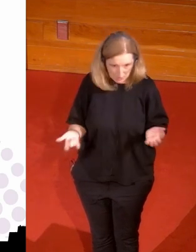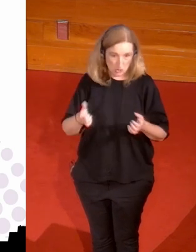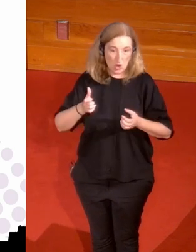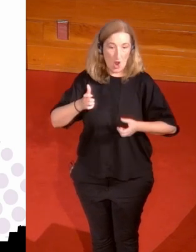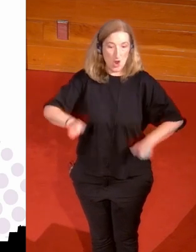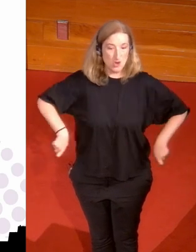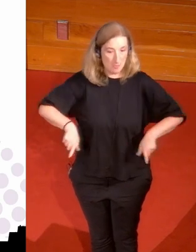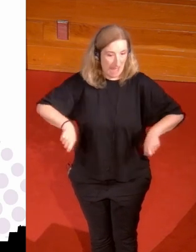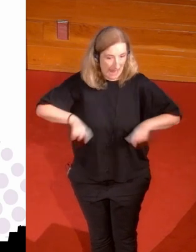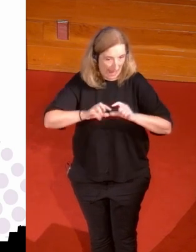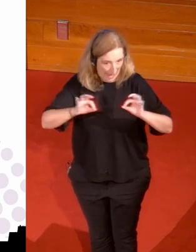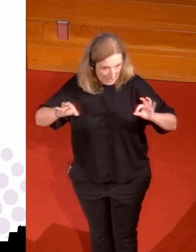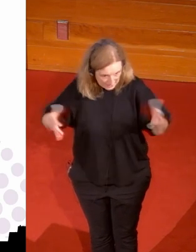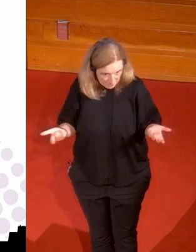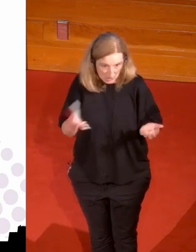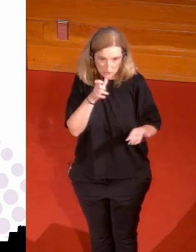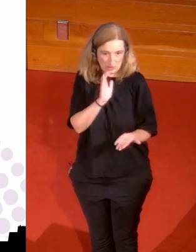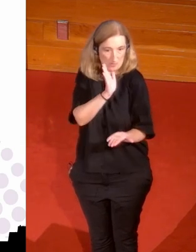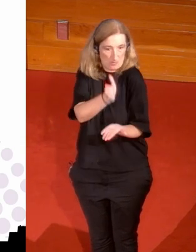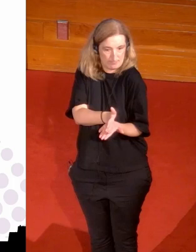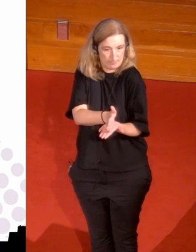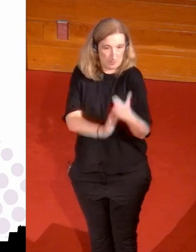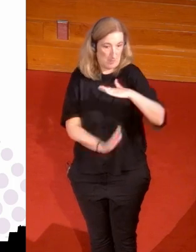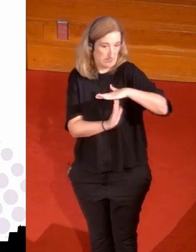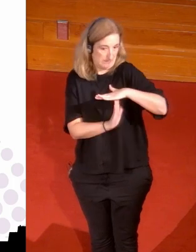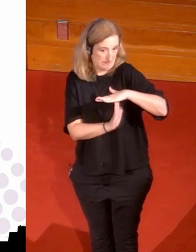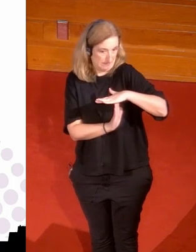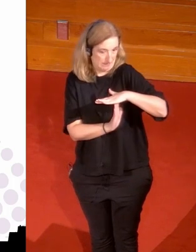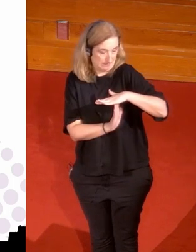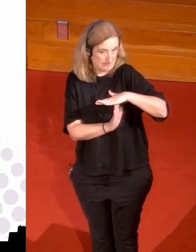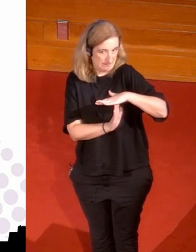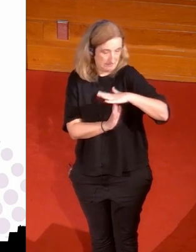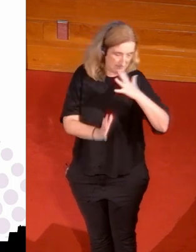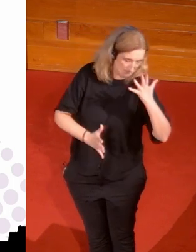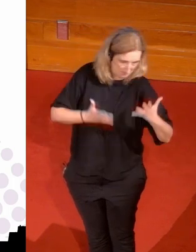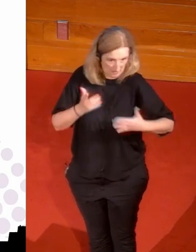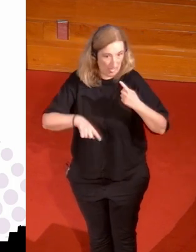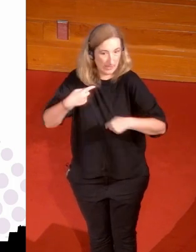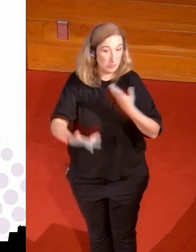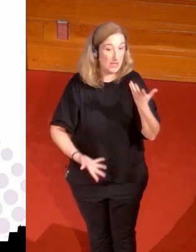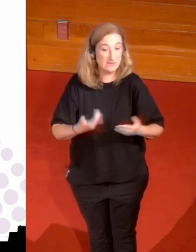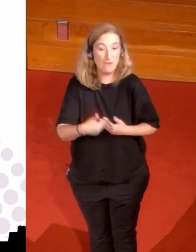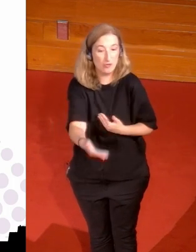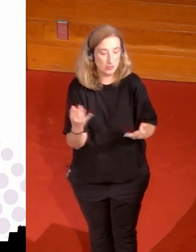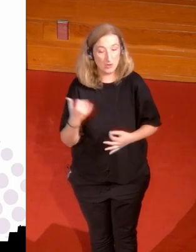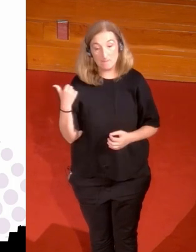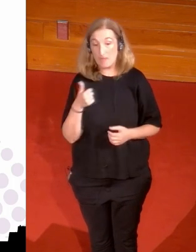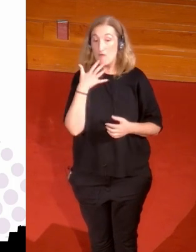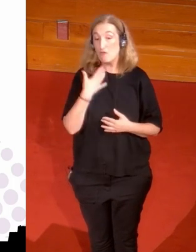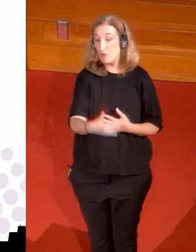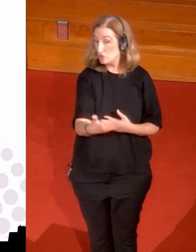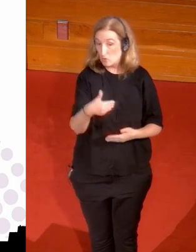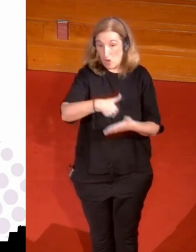paraolímpicos está ah en un impás y y como Bueno pues el futuro de macrón es que